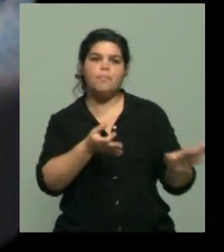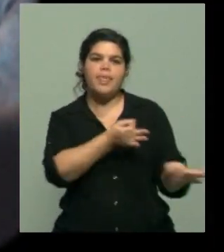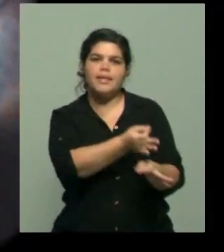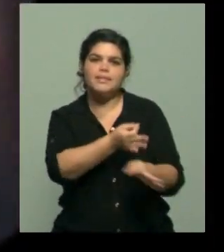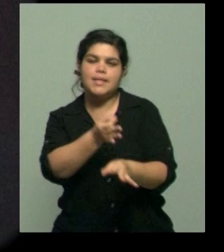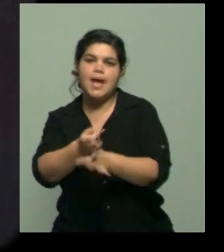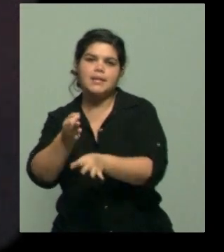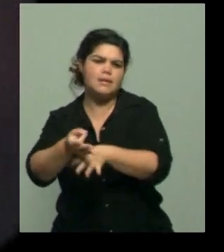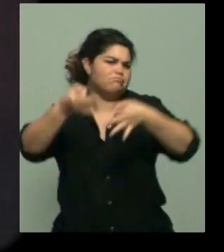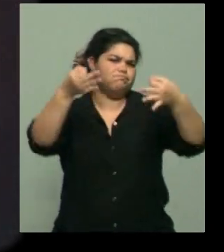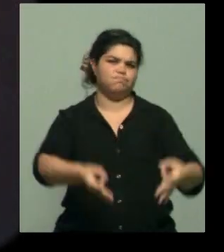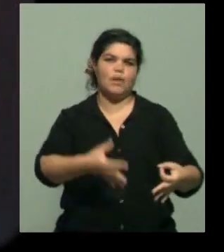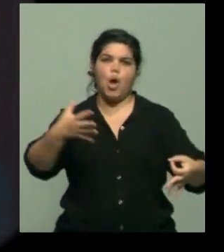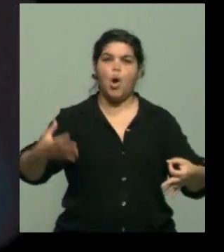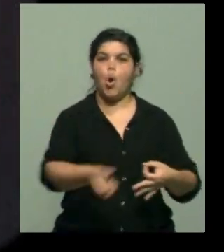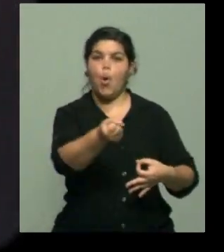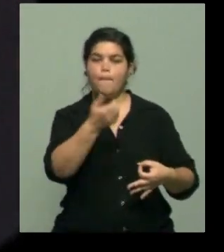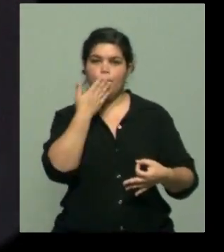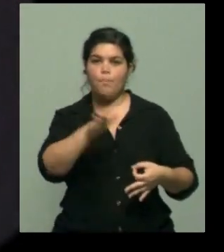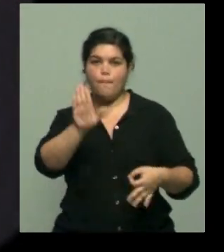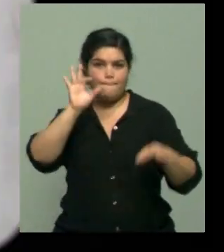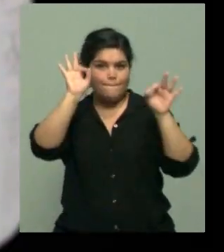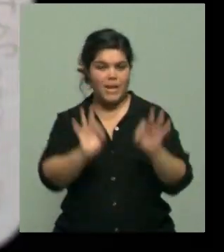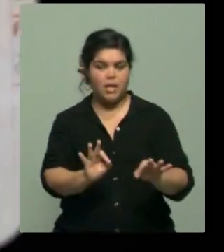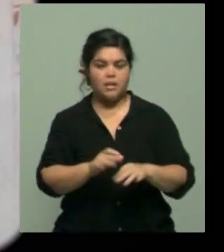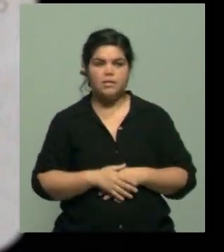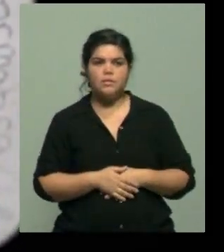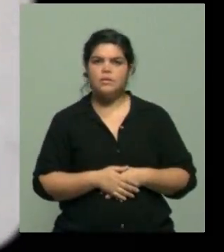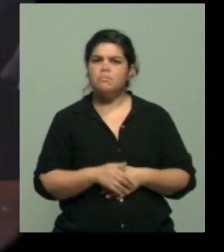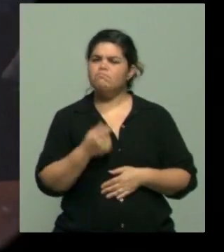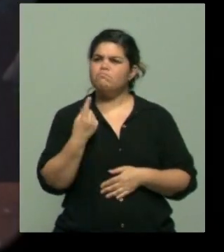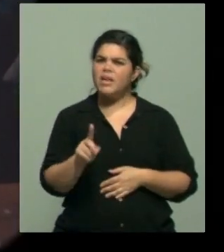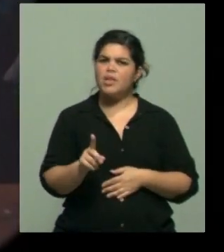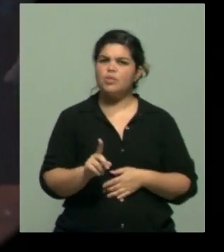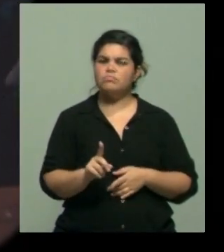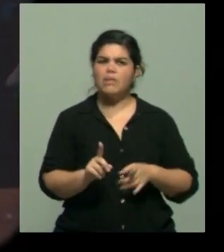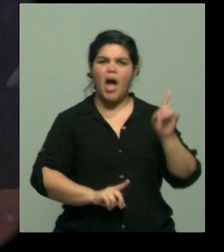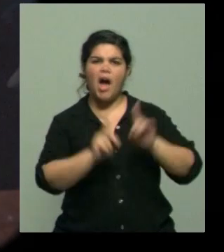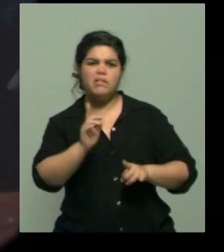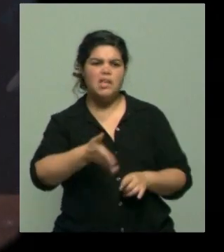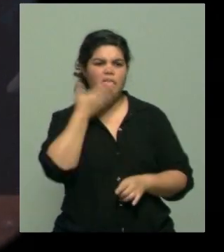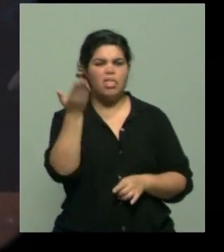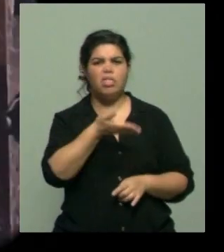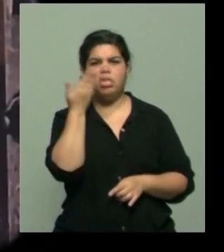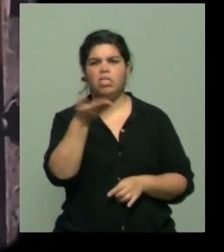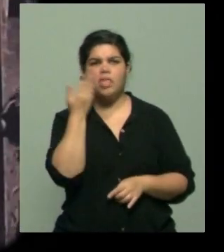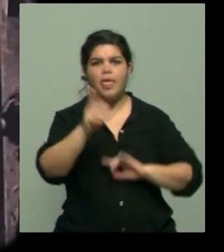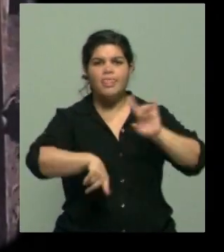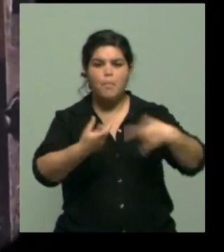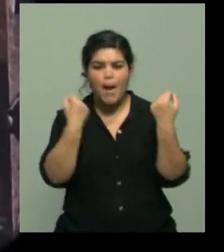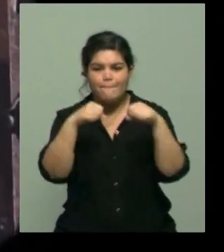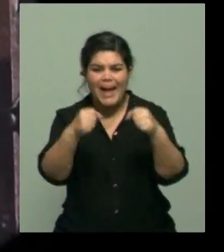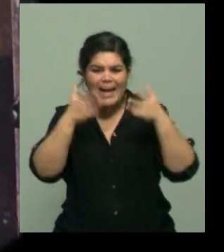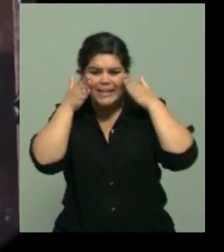creces. Pero cuando estas valoraciones sobre la educación solo se quedan en discursos y lo destinado económicamente es